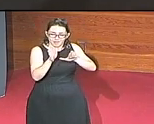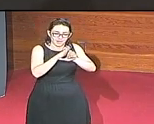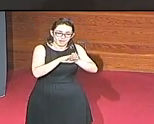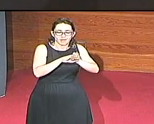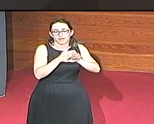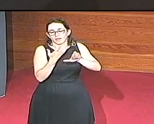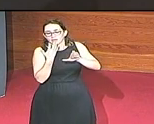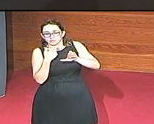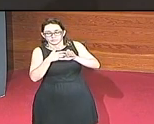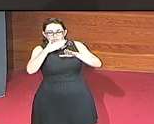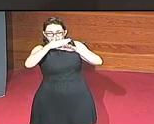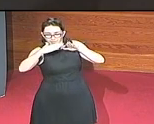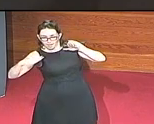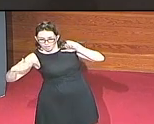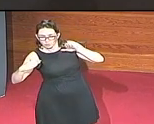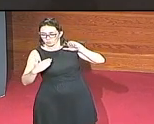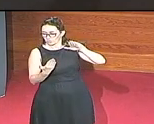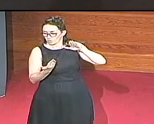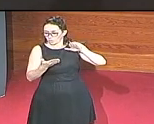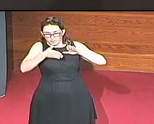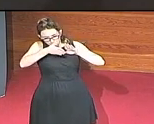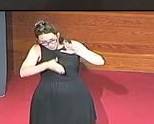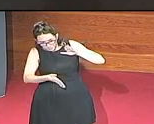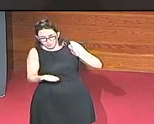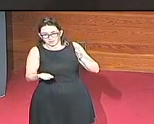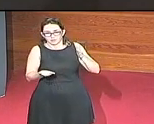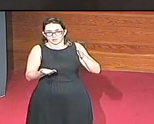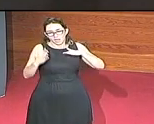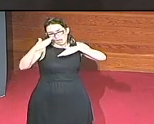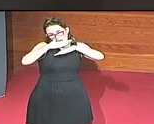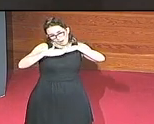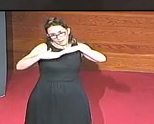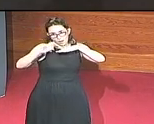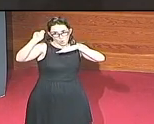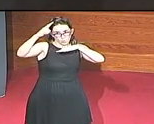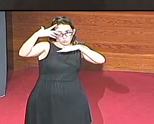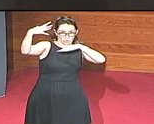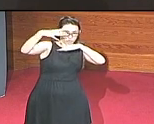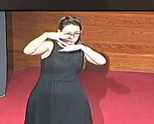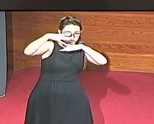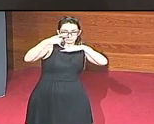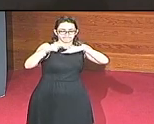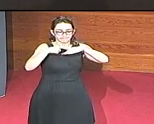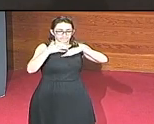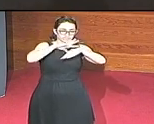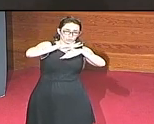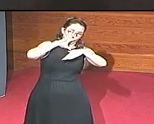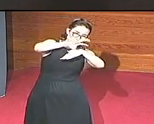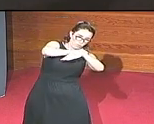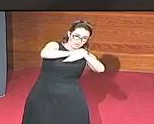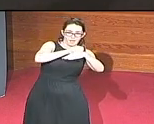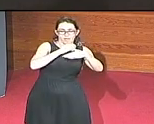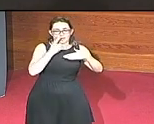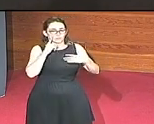muros la capa de los tejados la capa de las luces de los tejados la capa de la sombra de los tejados todas esas son las capas que veis en la derecha